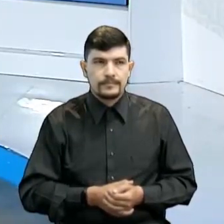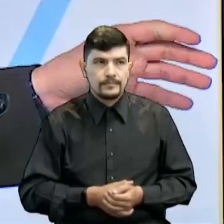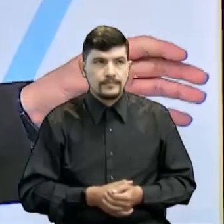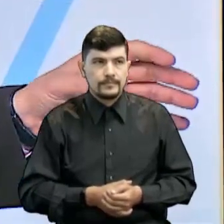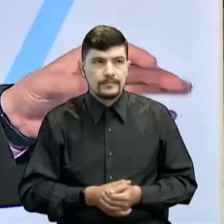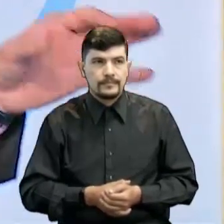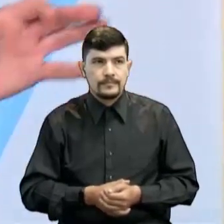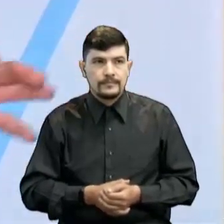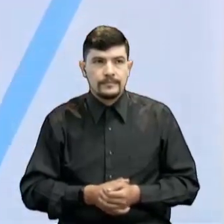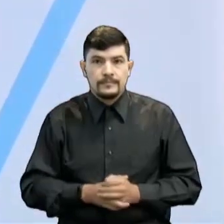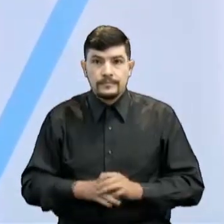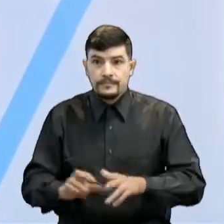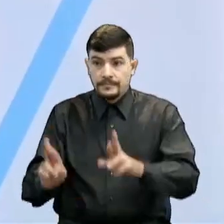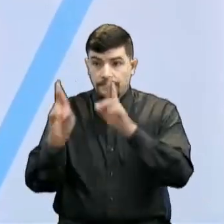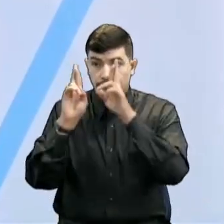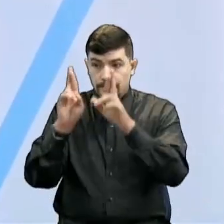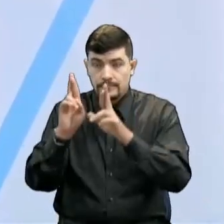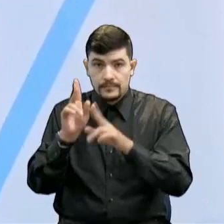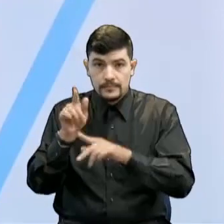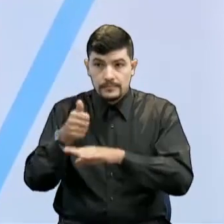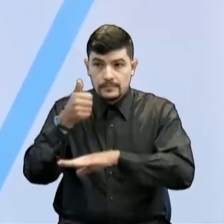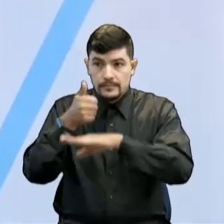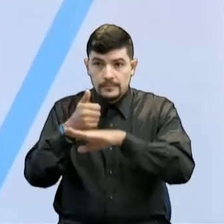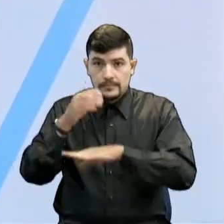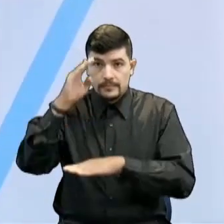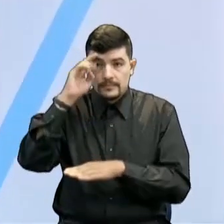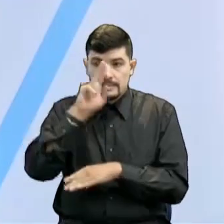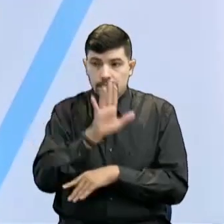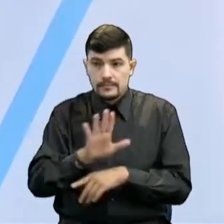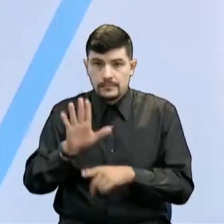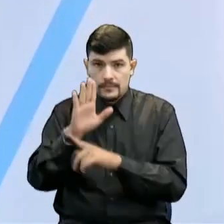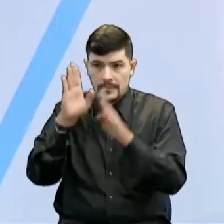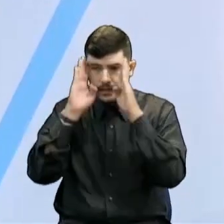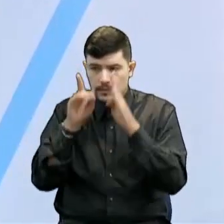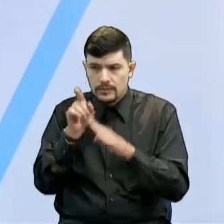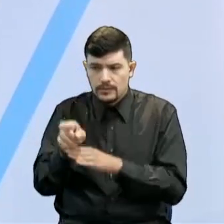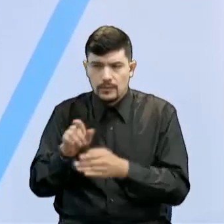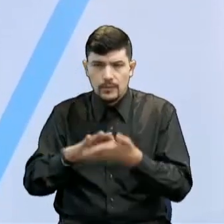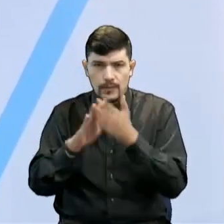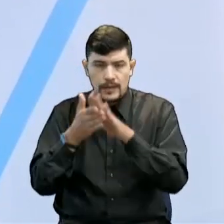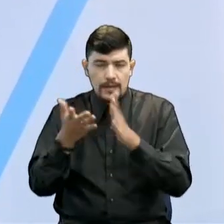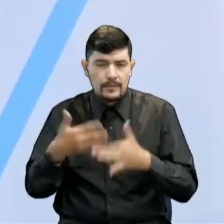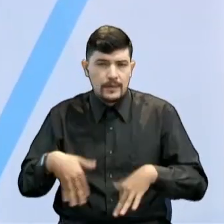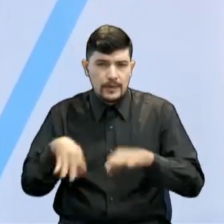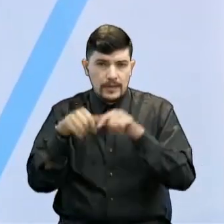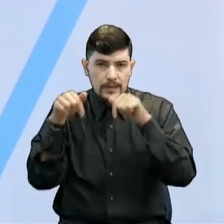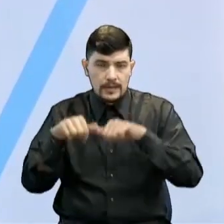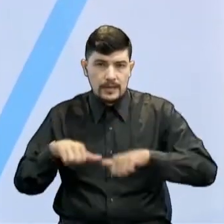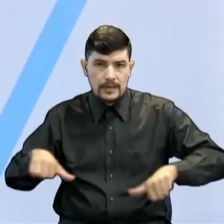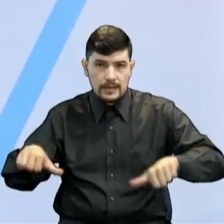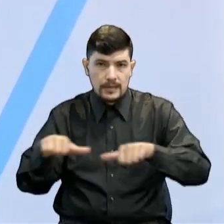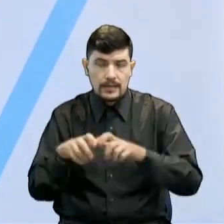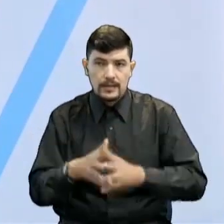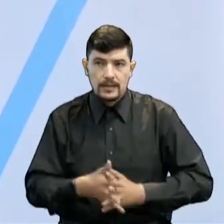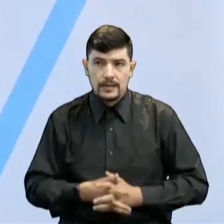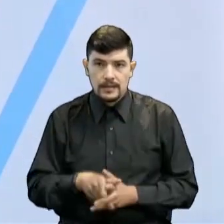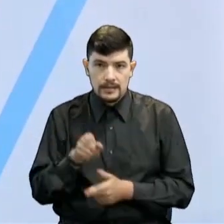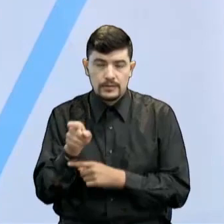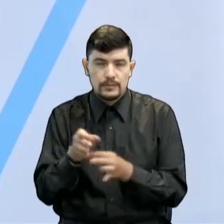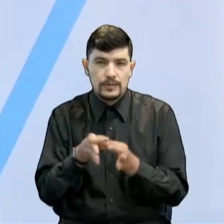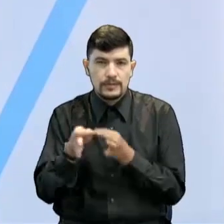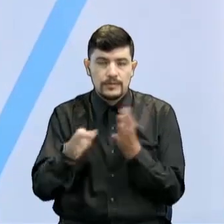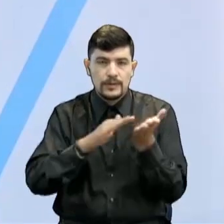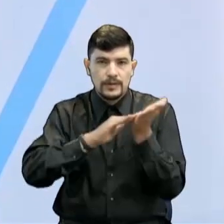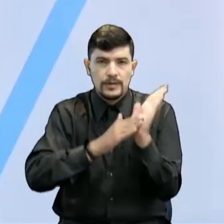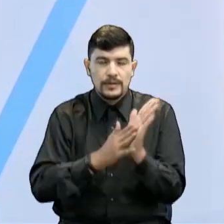Ojalá las autoridades presten atención a este llamado urgente que hacen las comunidades de este importante sector declarado en alerta roja en el municipio de